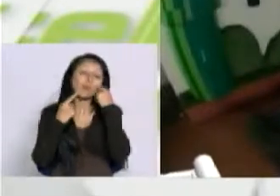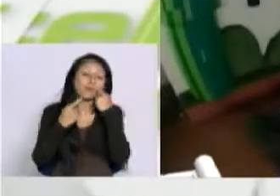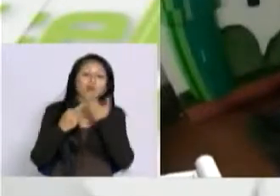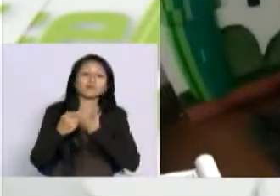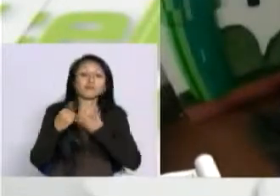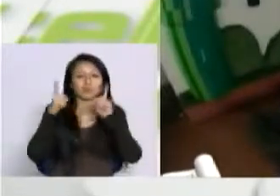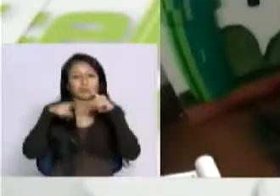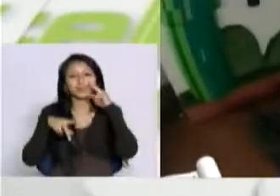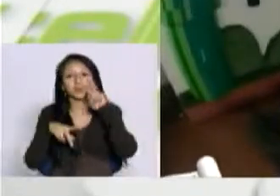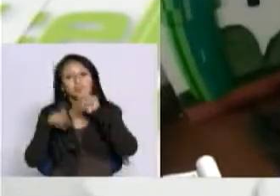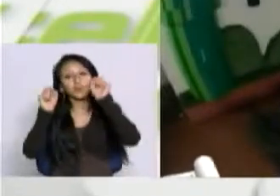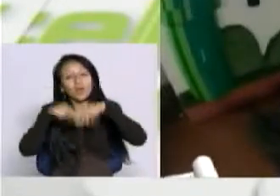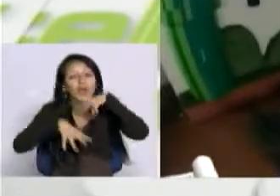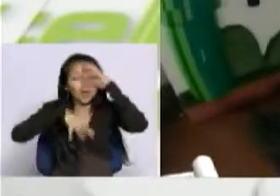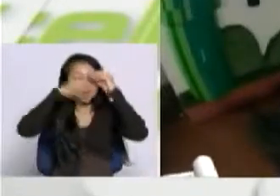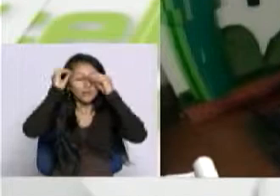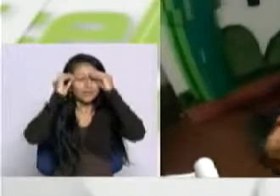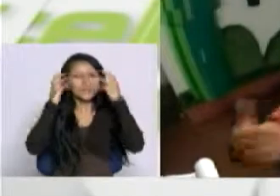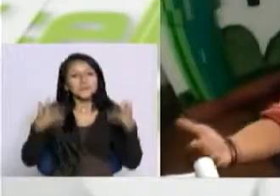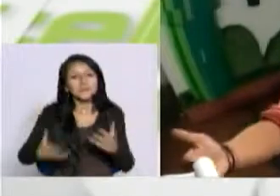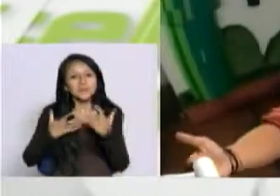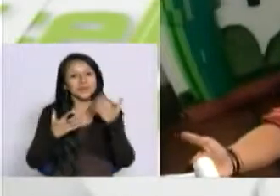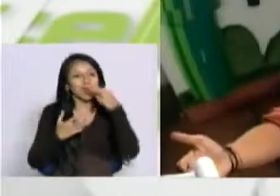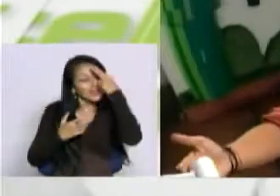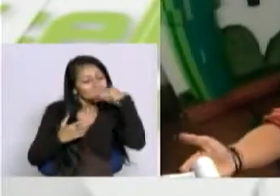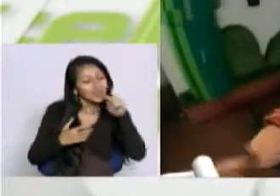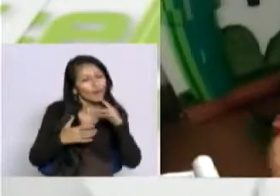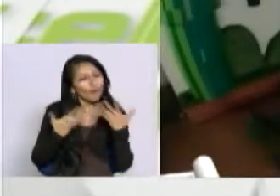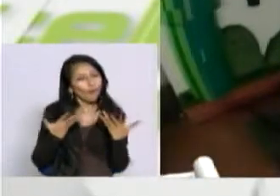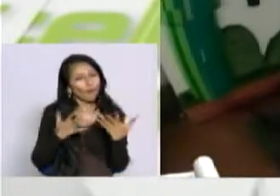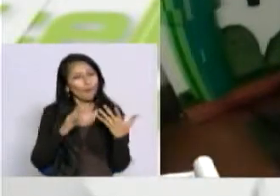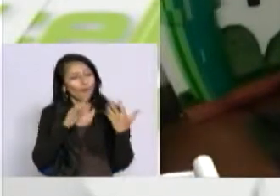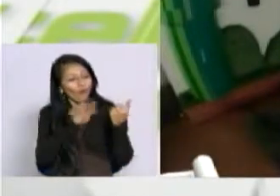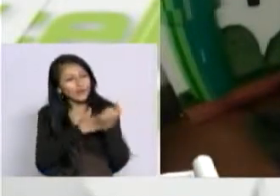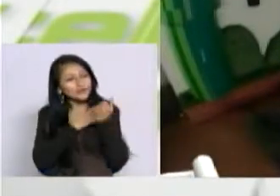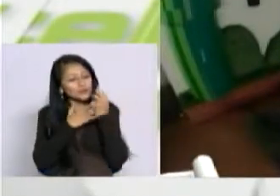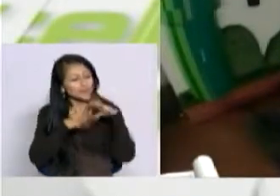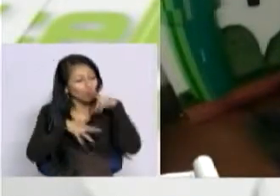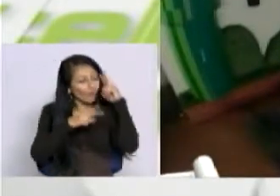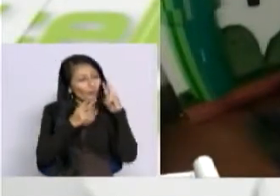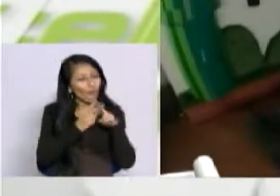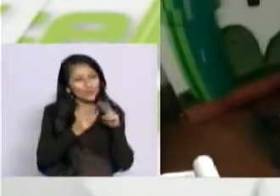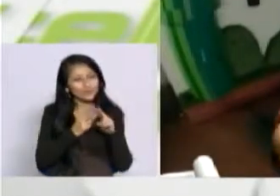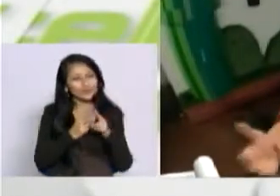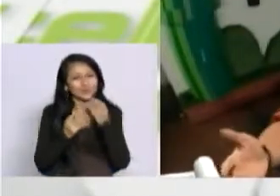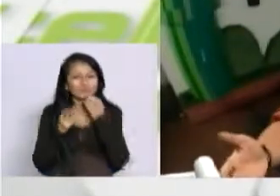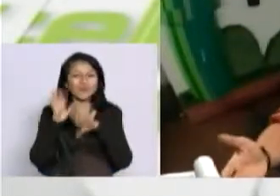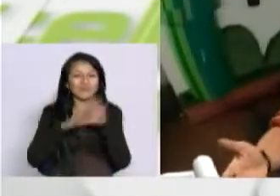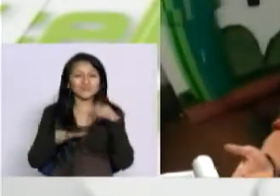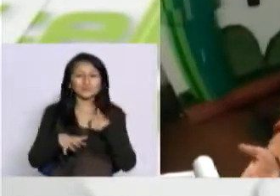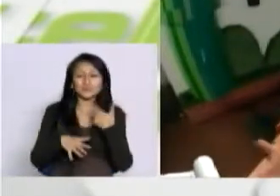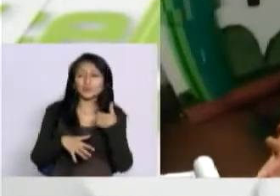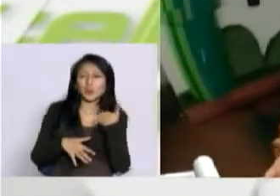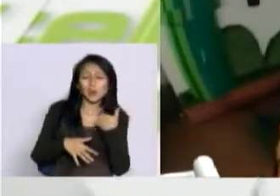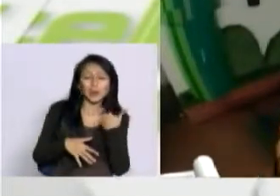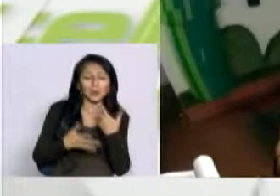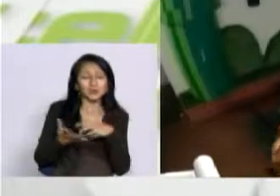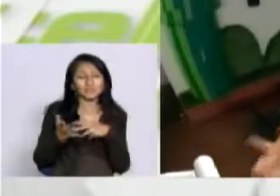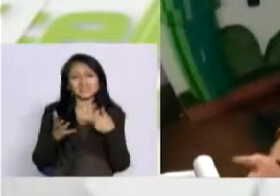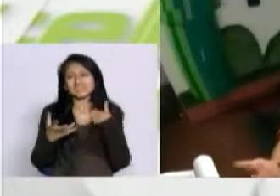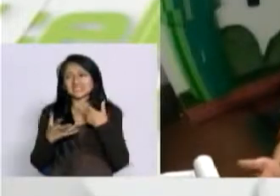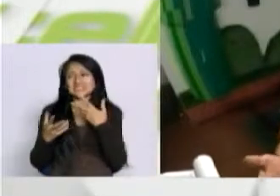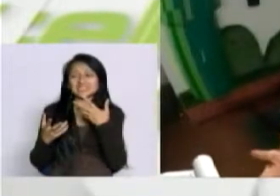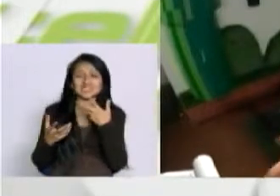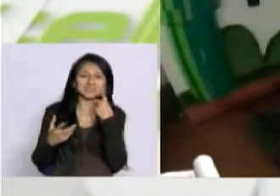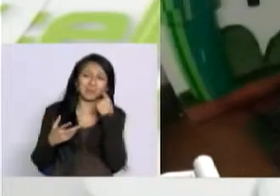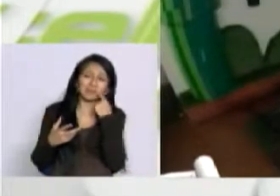programa para que aprendan un poquito de cómo estar bien al lado de sus hijos, porque uno de pronto cuando está por esa etapa de la adolescencia se